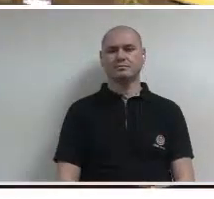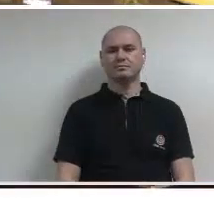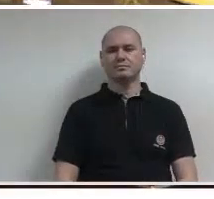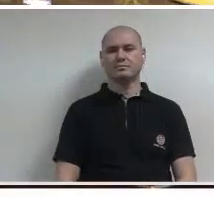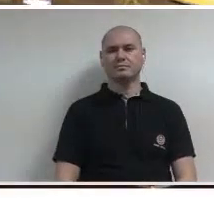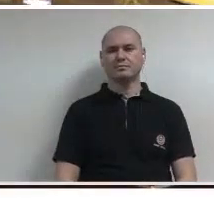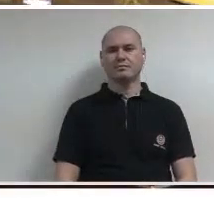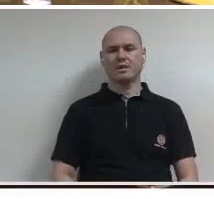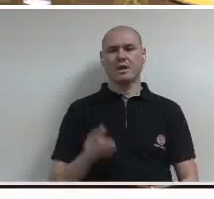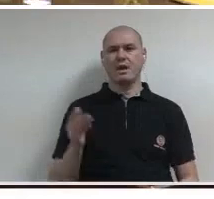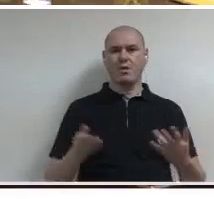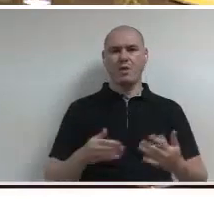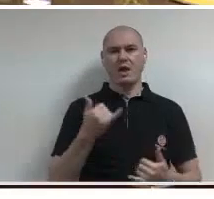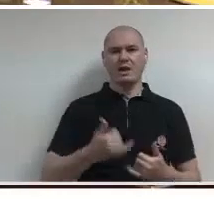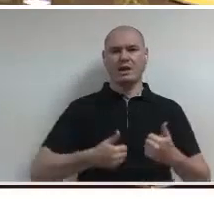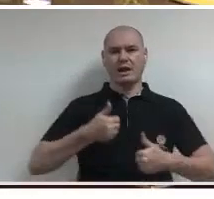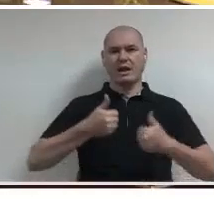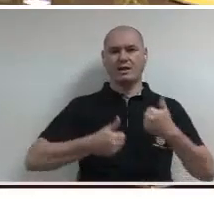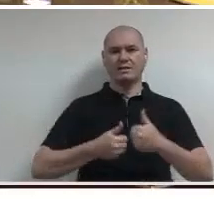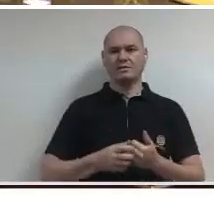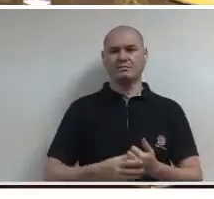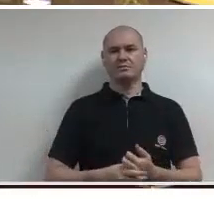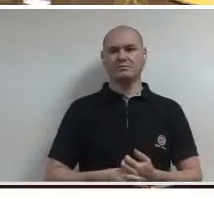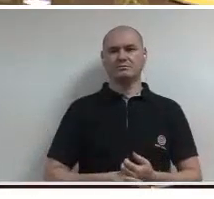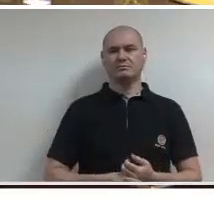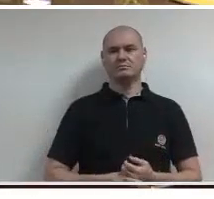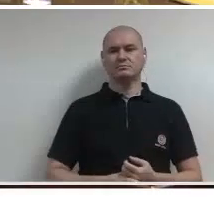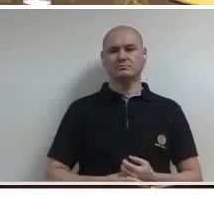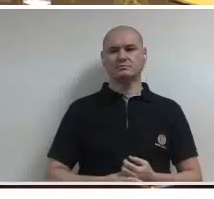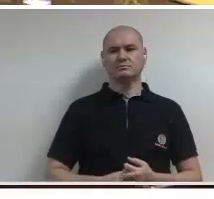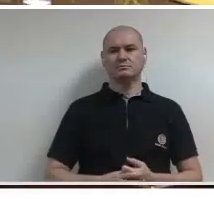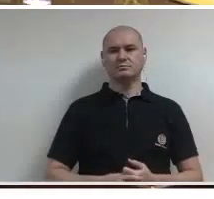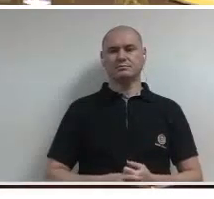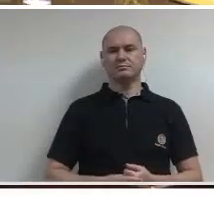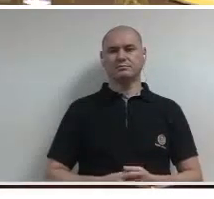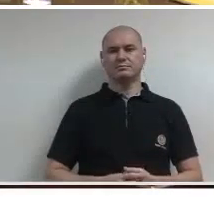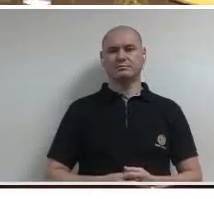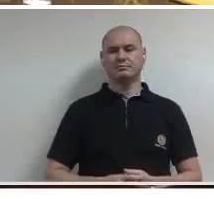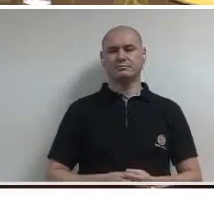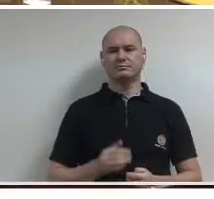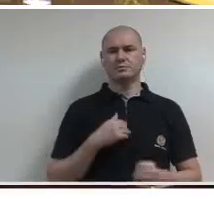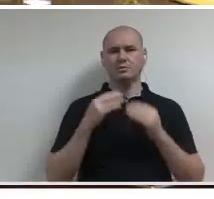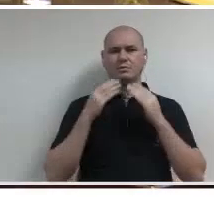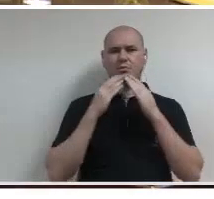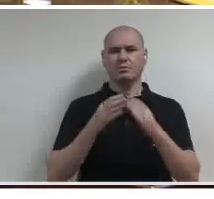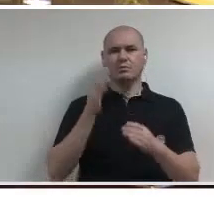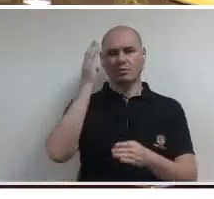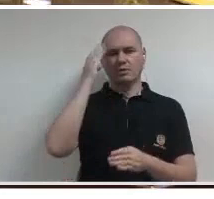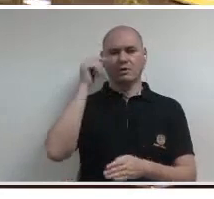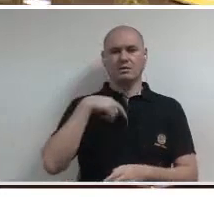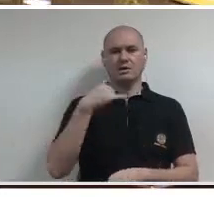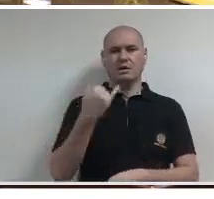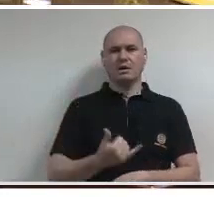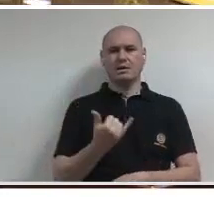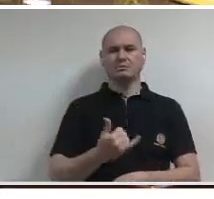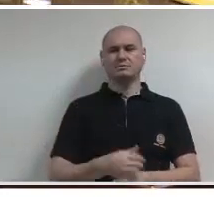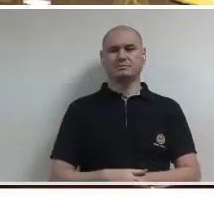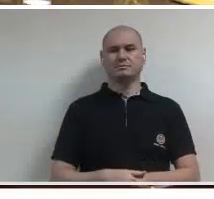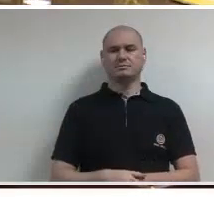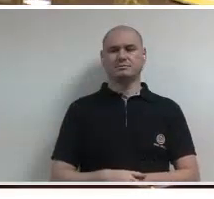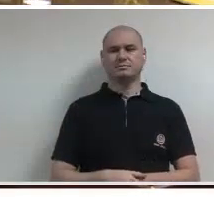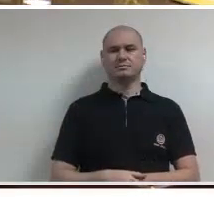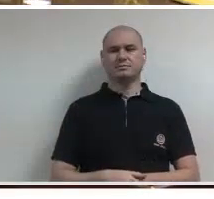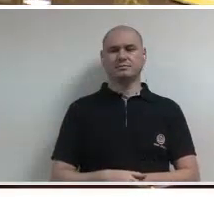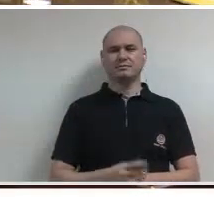oye, designata su escuela. Hago la pregunta. Aunque tenemos hoy una candidato, pero ya está